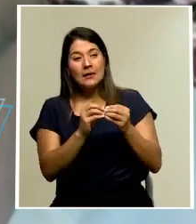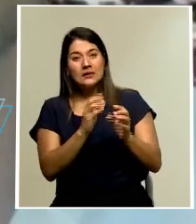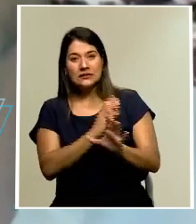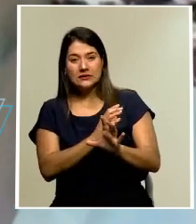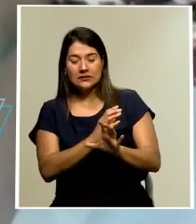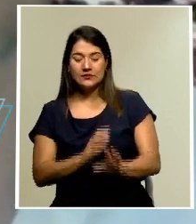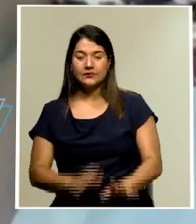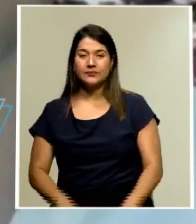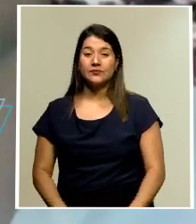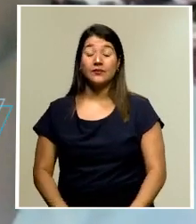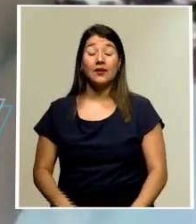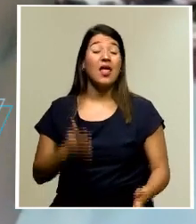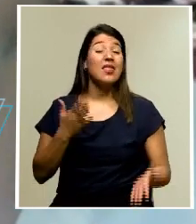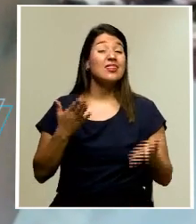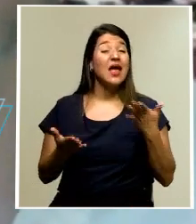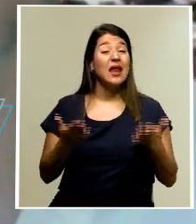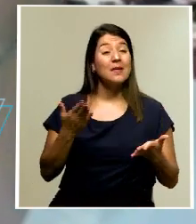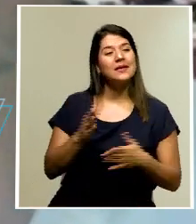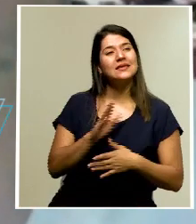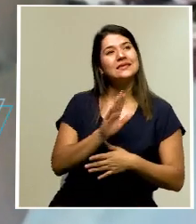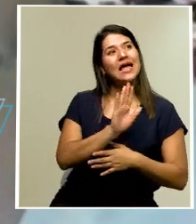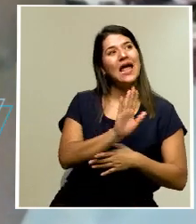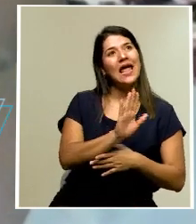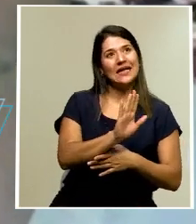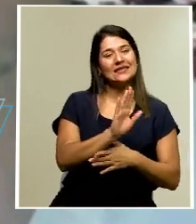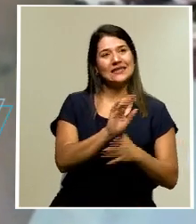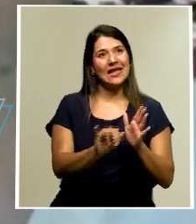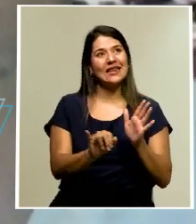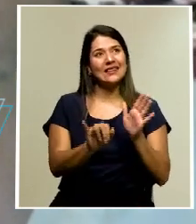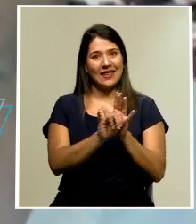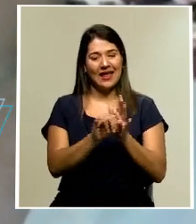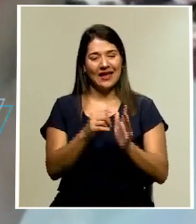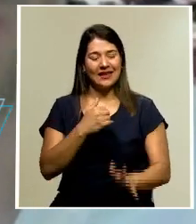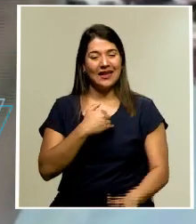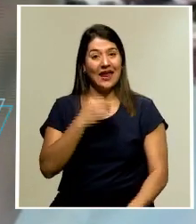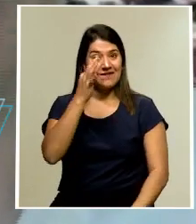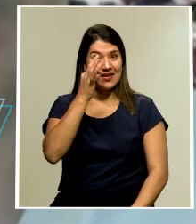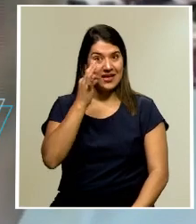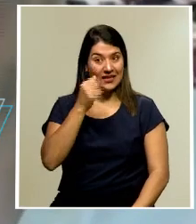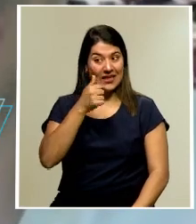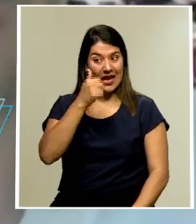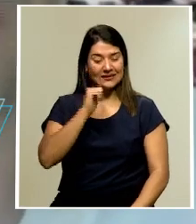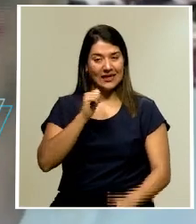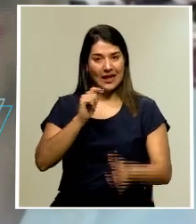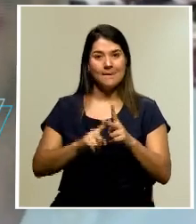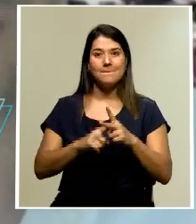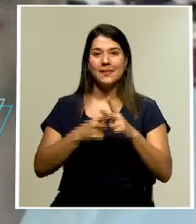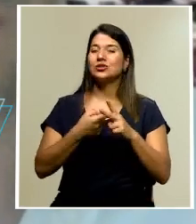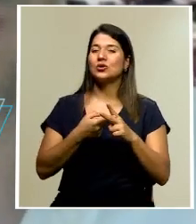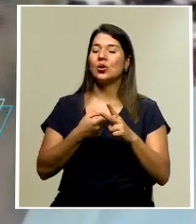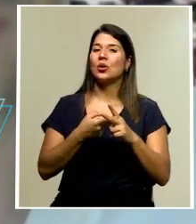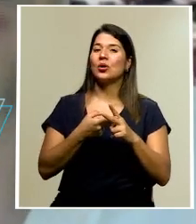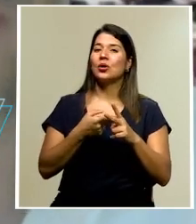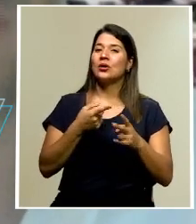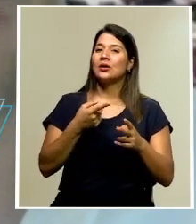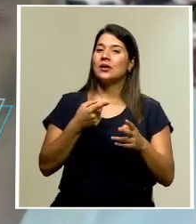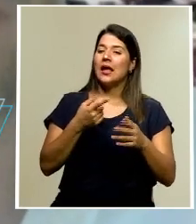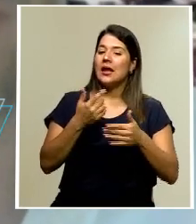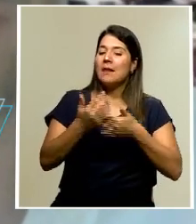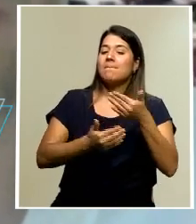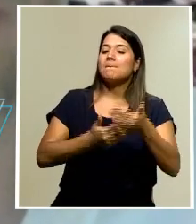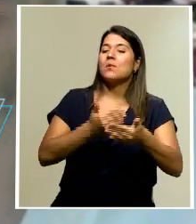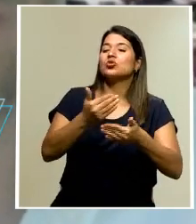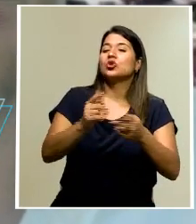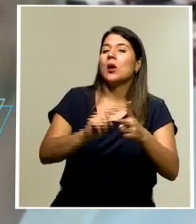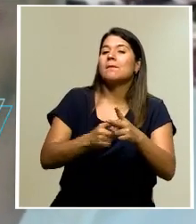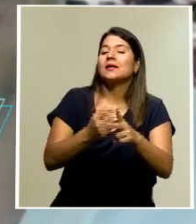Seguramente esta marca Figueres que arrancó ayer va a ir definiéndose, va a ir